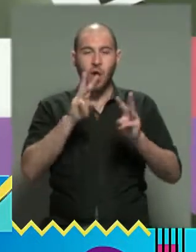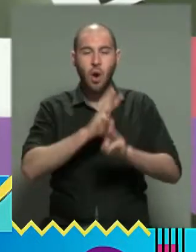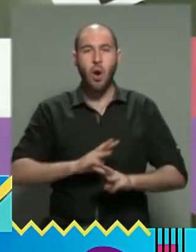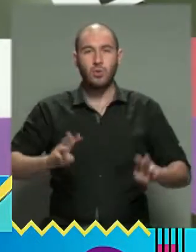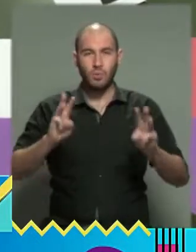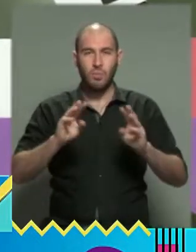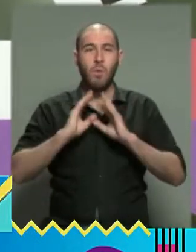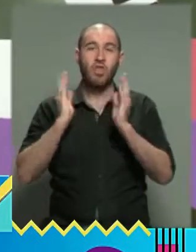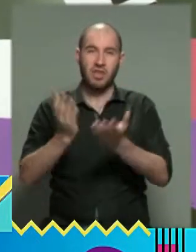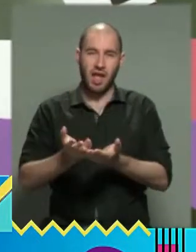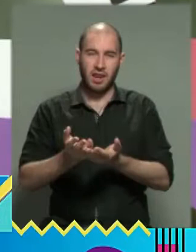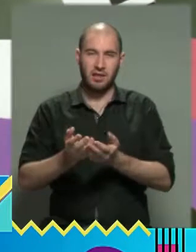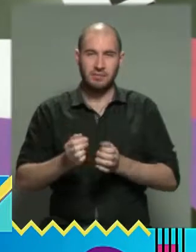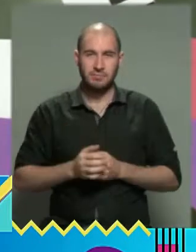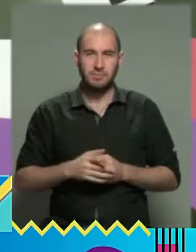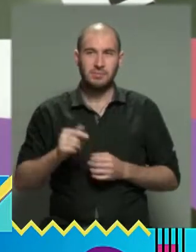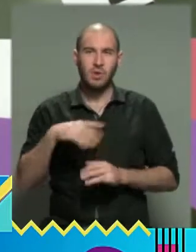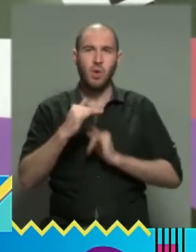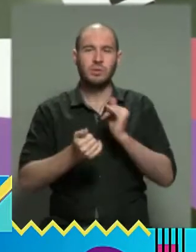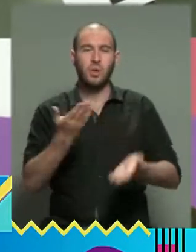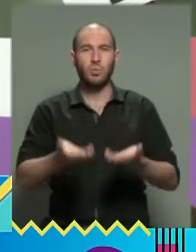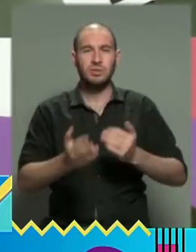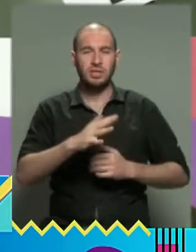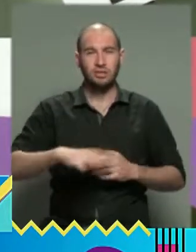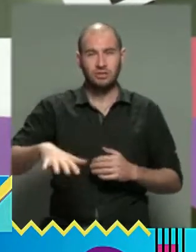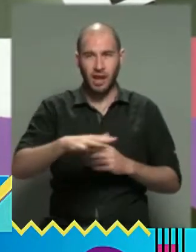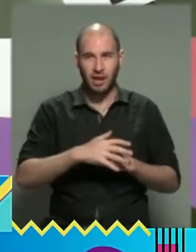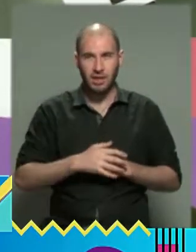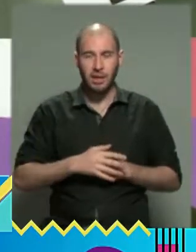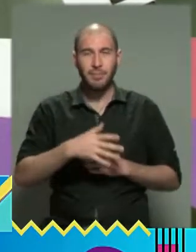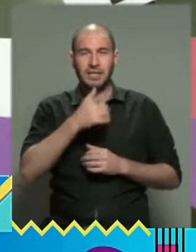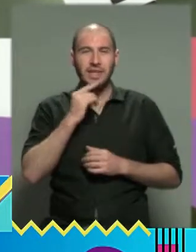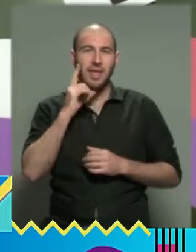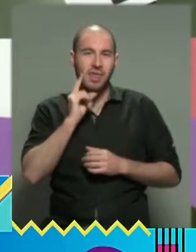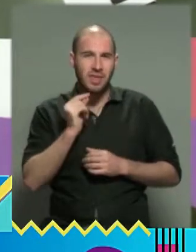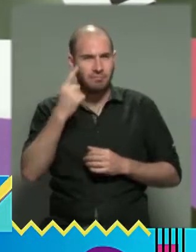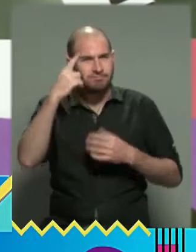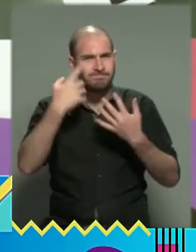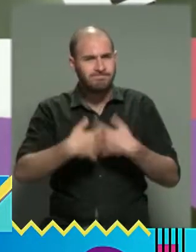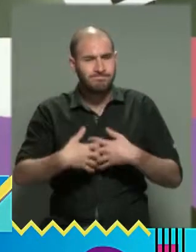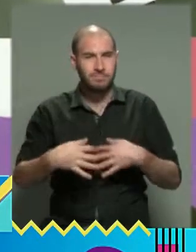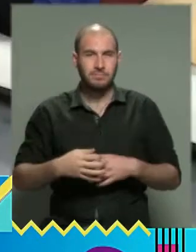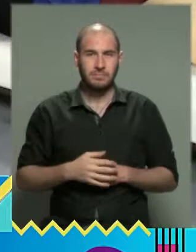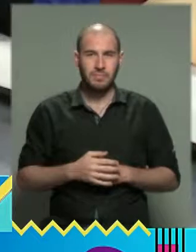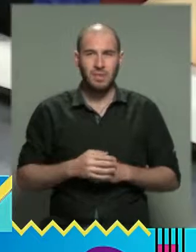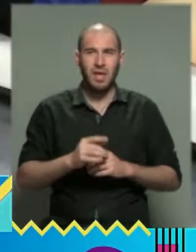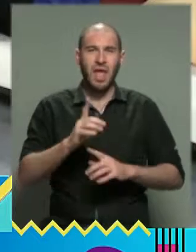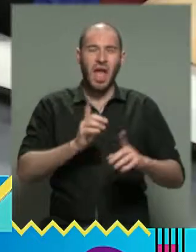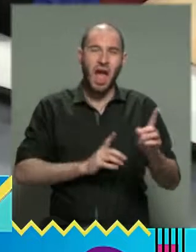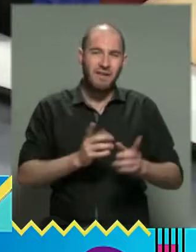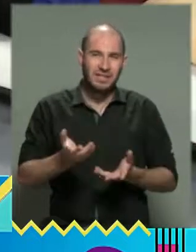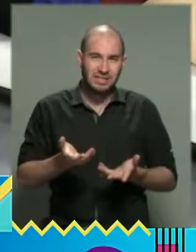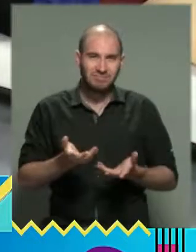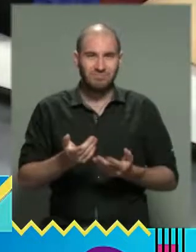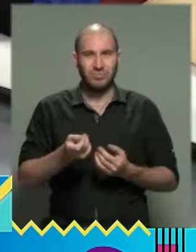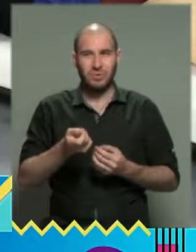¿no? A nivel mundial se plantea la justicia social como un día para pensarlo, ¿sí? Quizás no sé